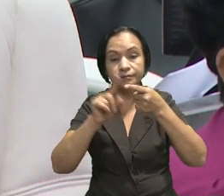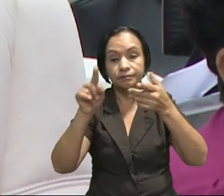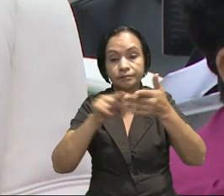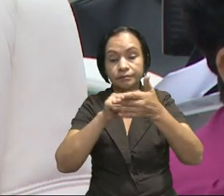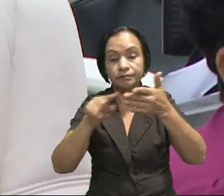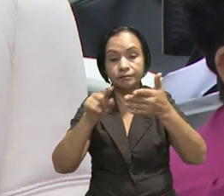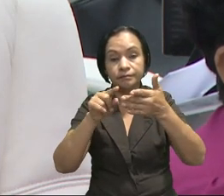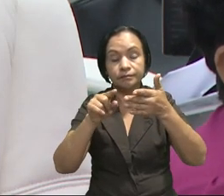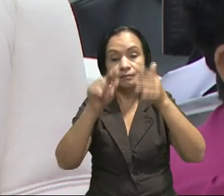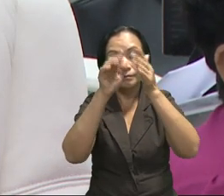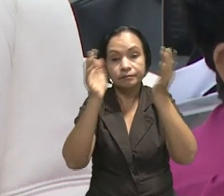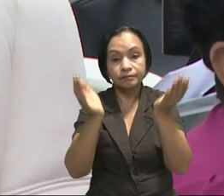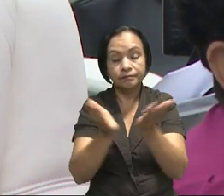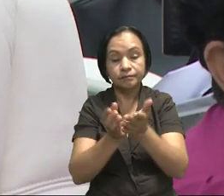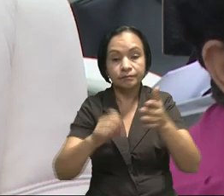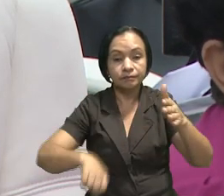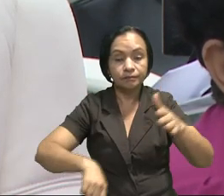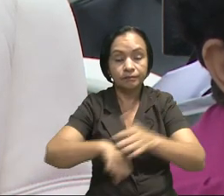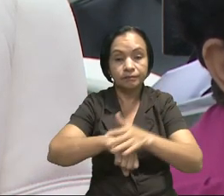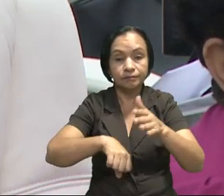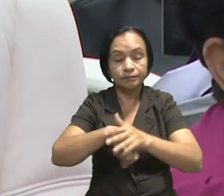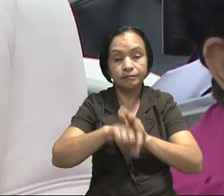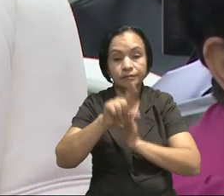eliminatorias del Mundial de Fútbol desde el